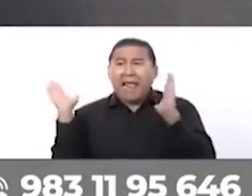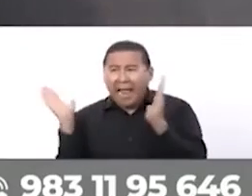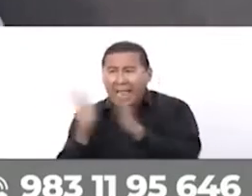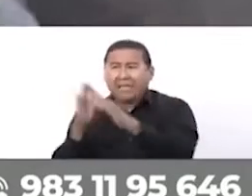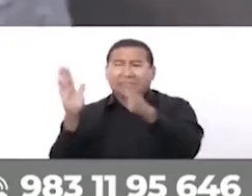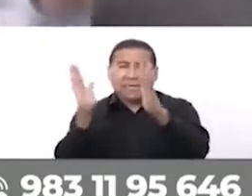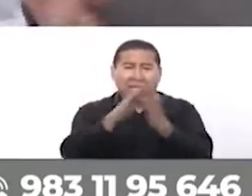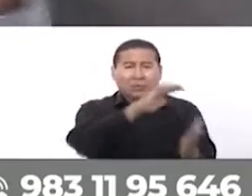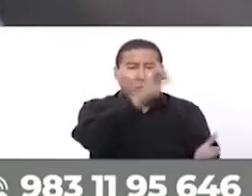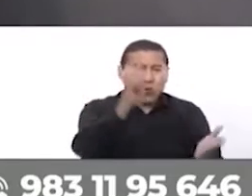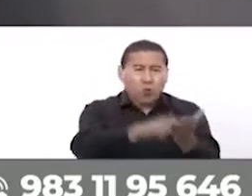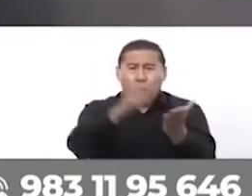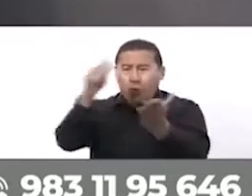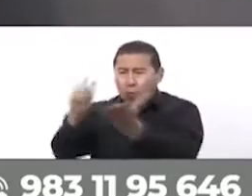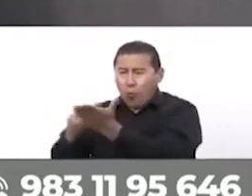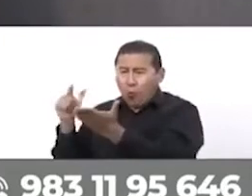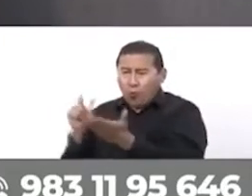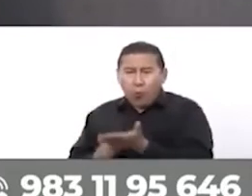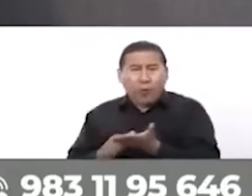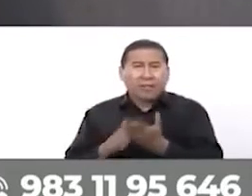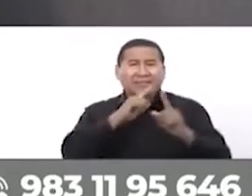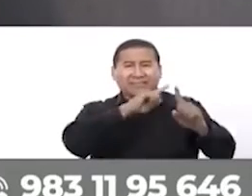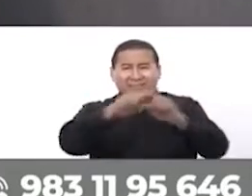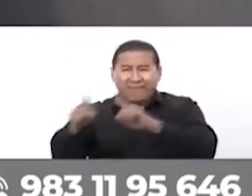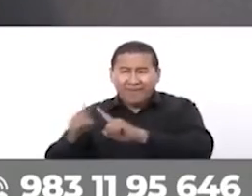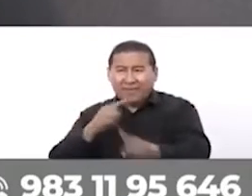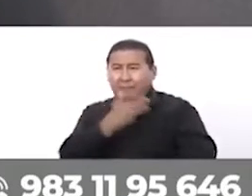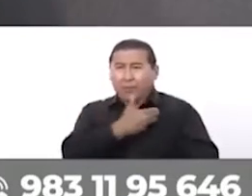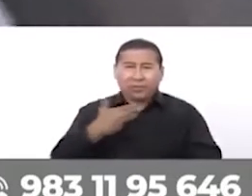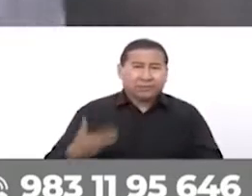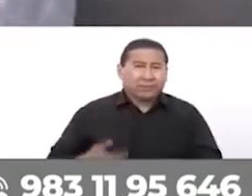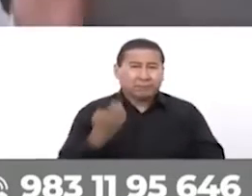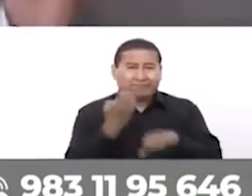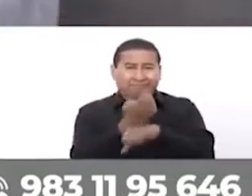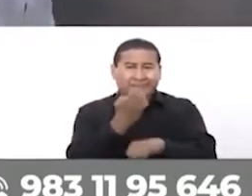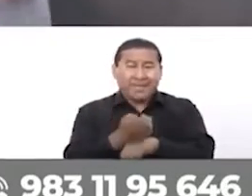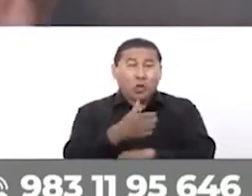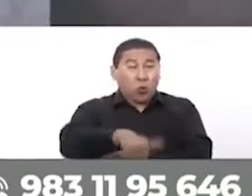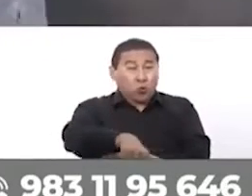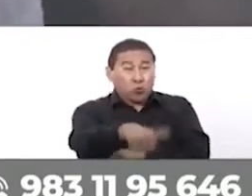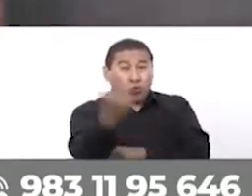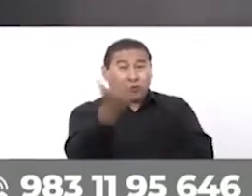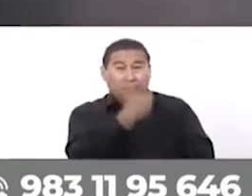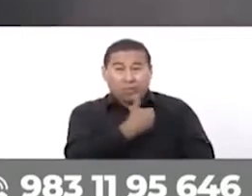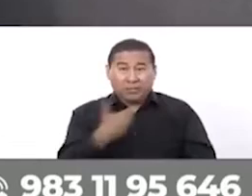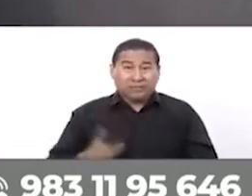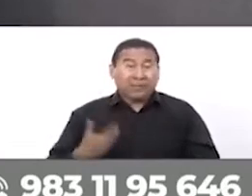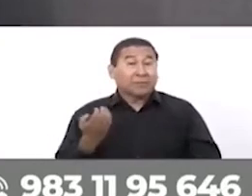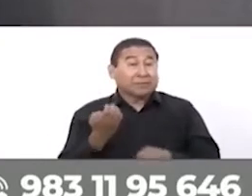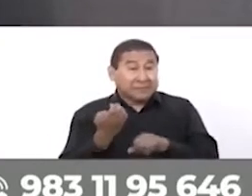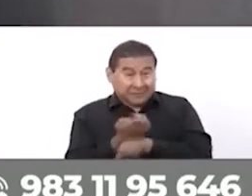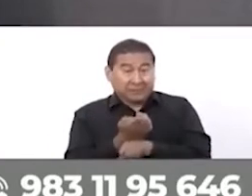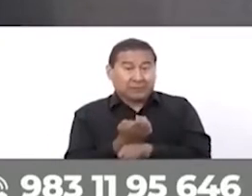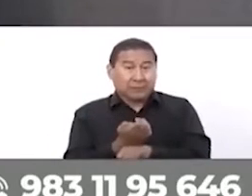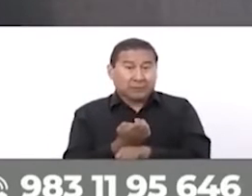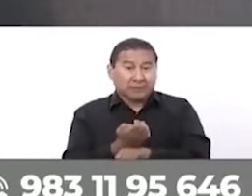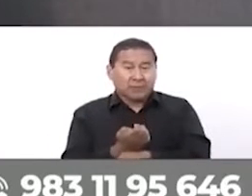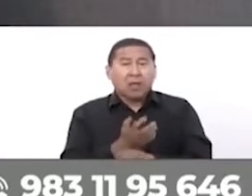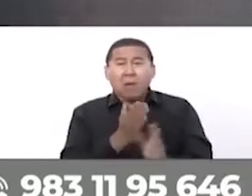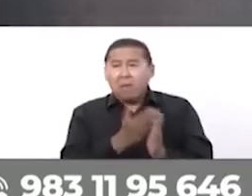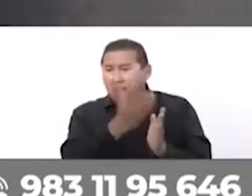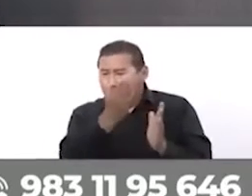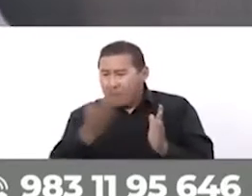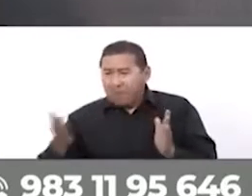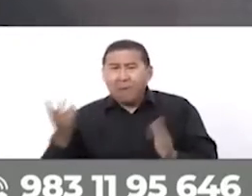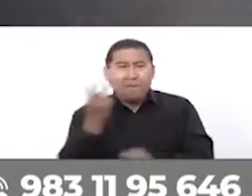punto a punto en los diferentes municipios del estado los 11 municipios del estado tienen procesos de vacunación